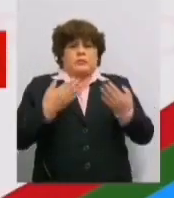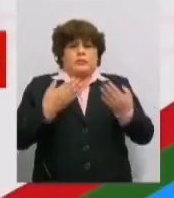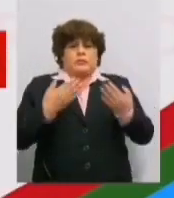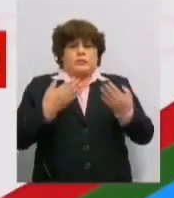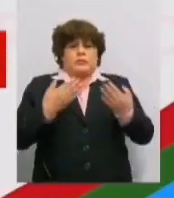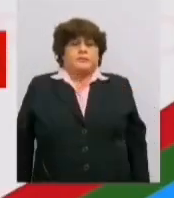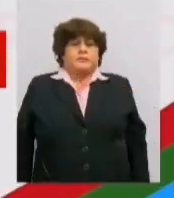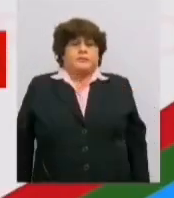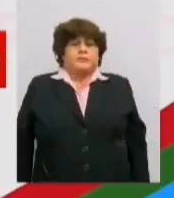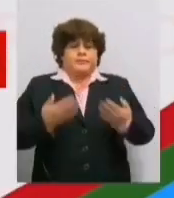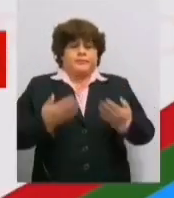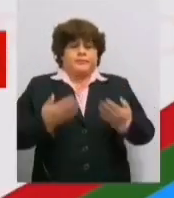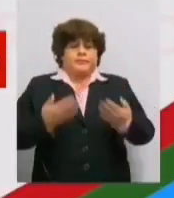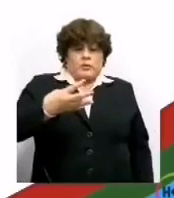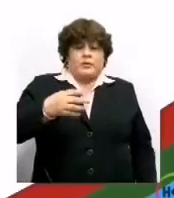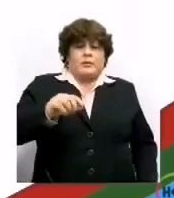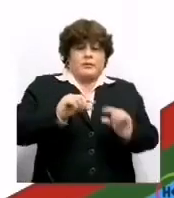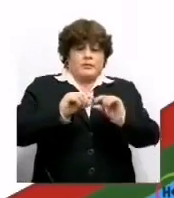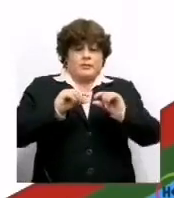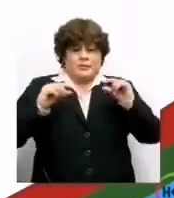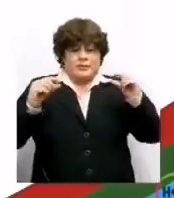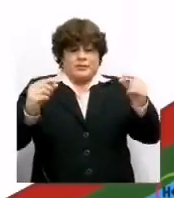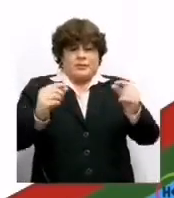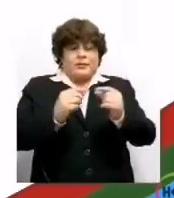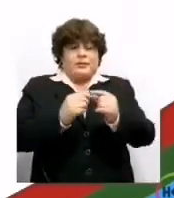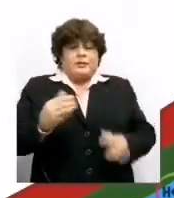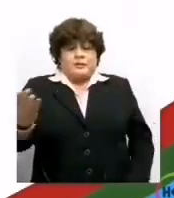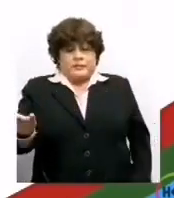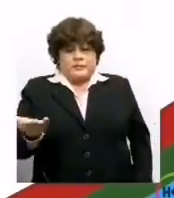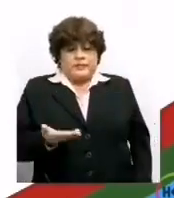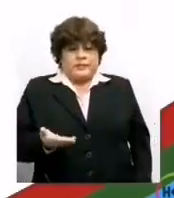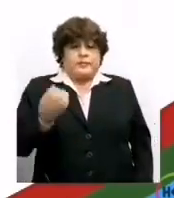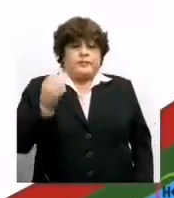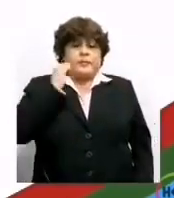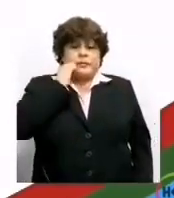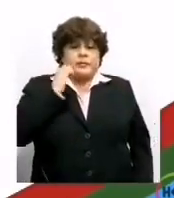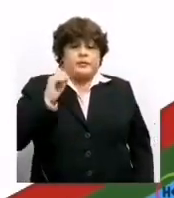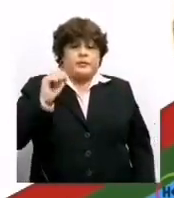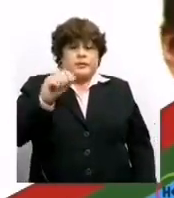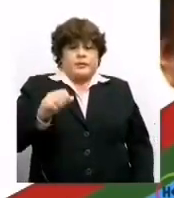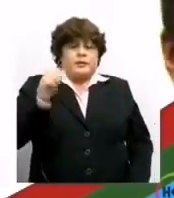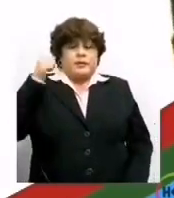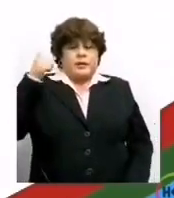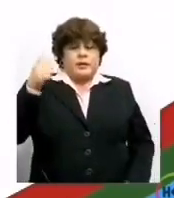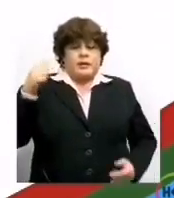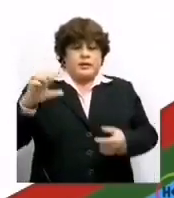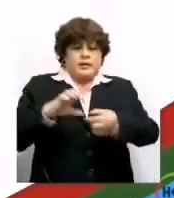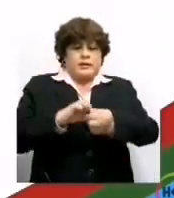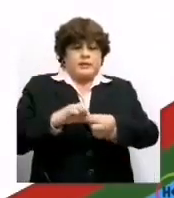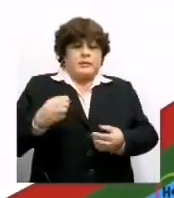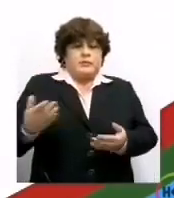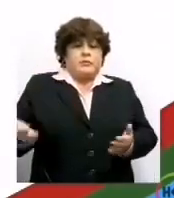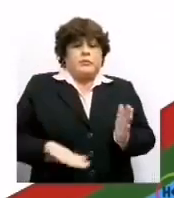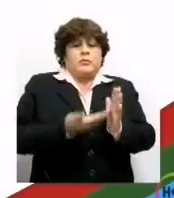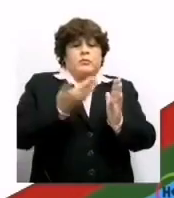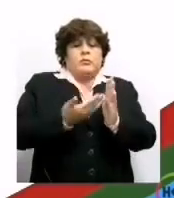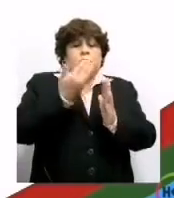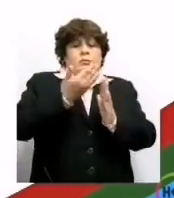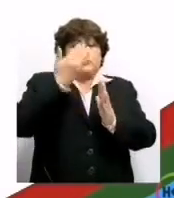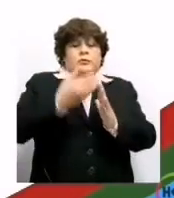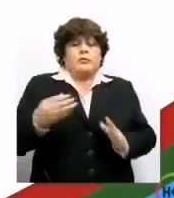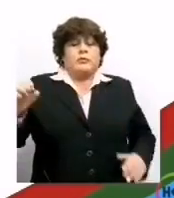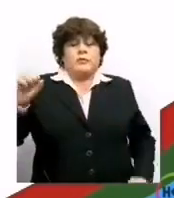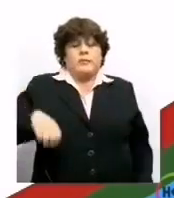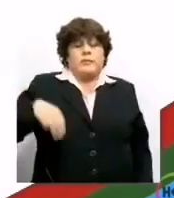Muchas gracias señor César Acuña Peralta invitamos al señor César Acuña Peralta de Alianza para el progreso y el señor Marino